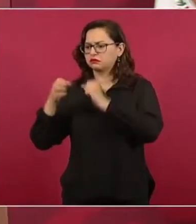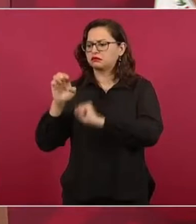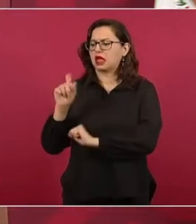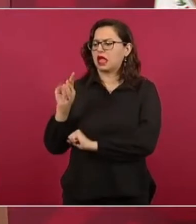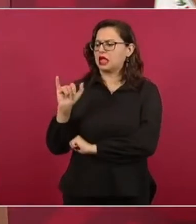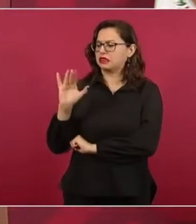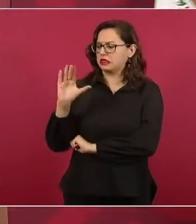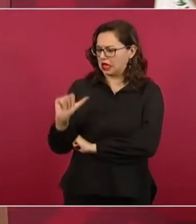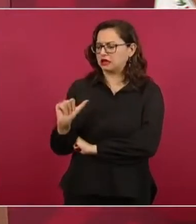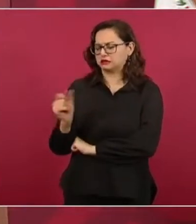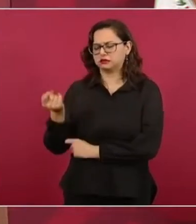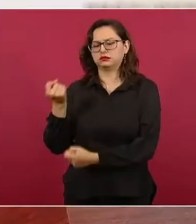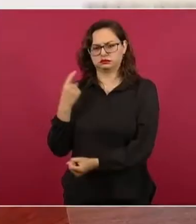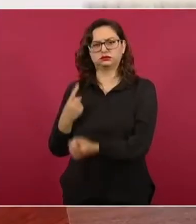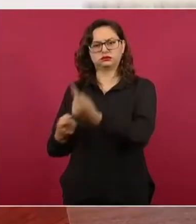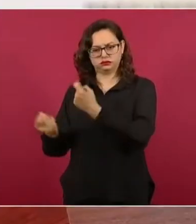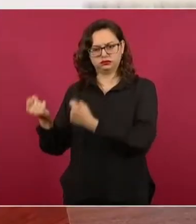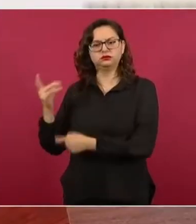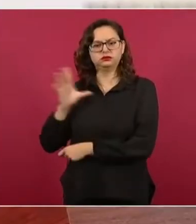por eso no podemos generalizar,